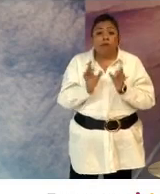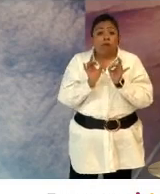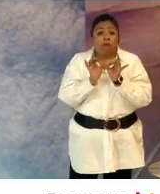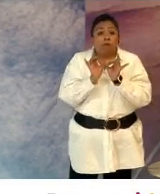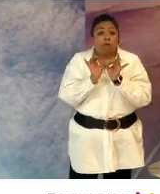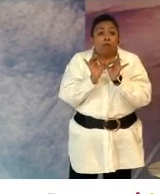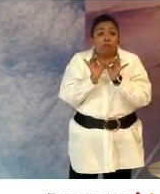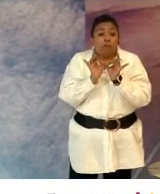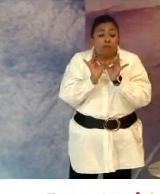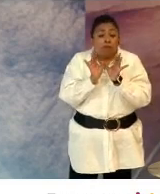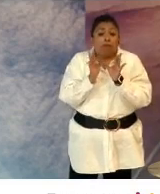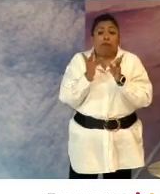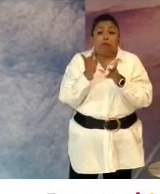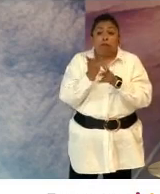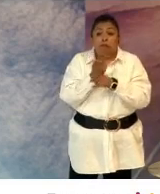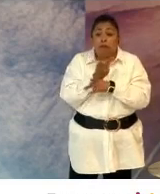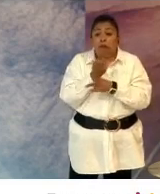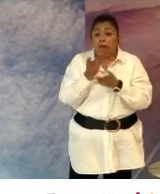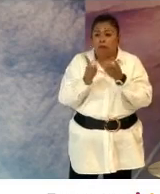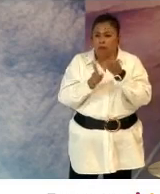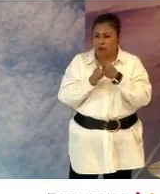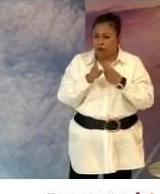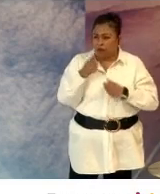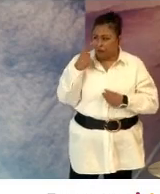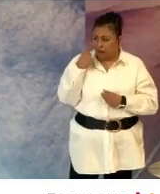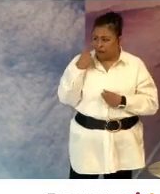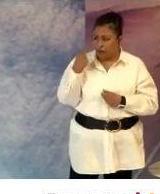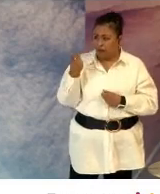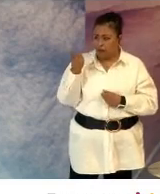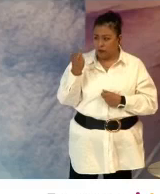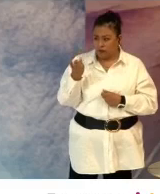efectos colaterales. Tenemos esta